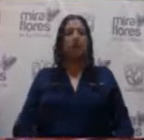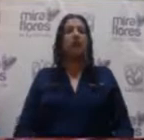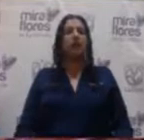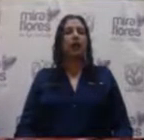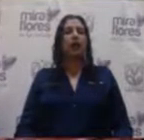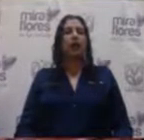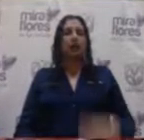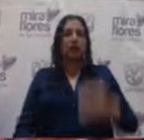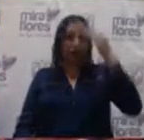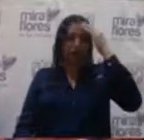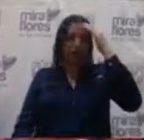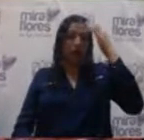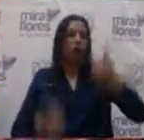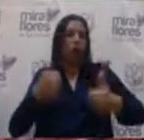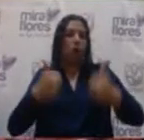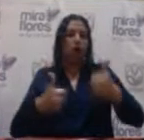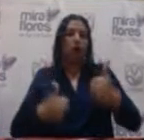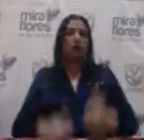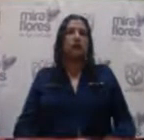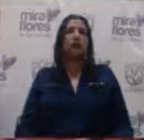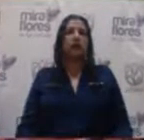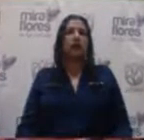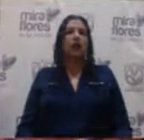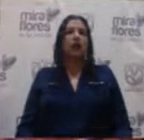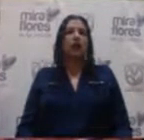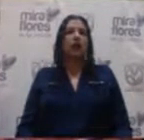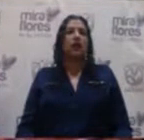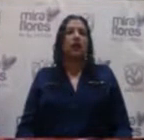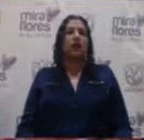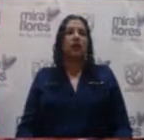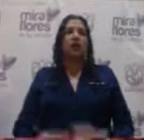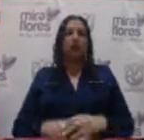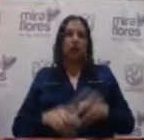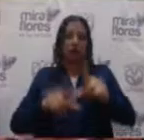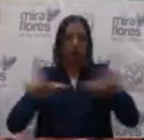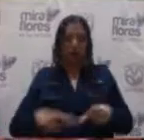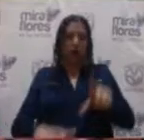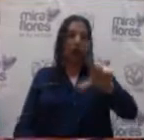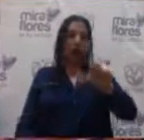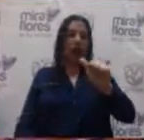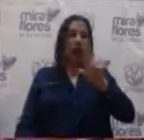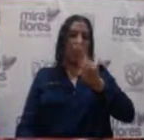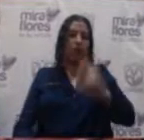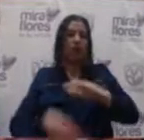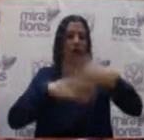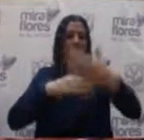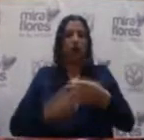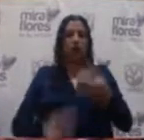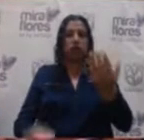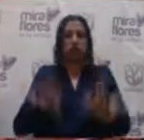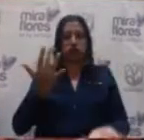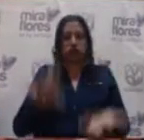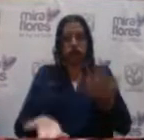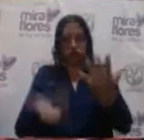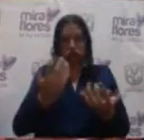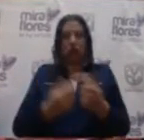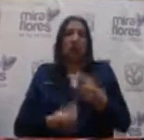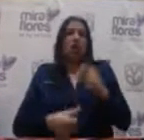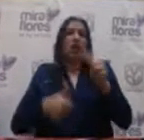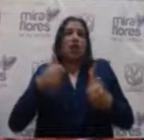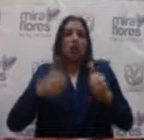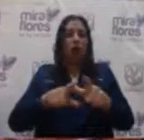dilucidar cuál es el estado de la situación del Arcomar después del incendio y qué zonas